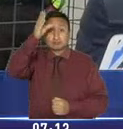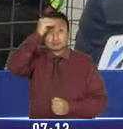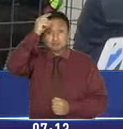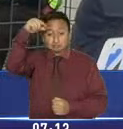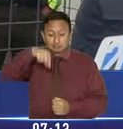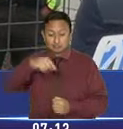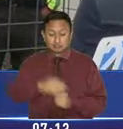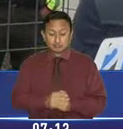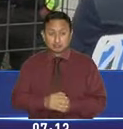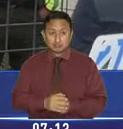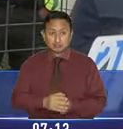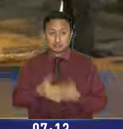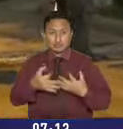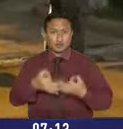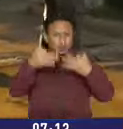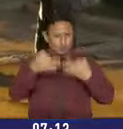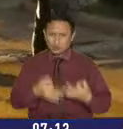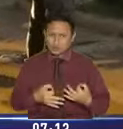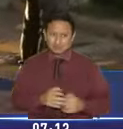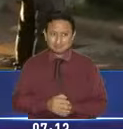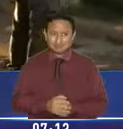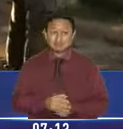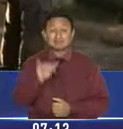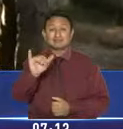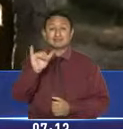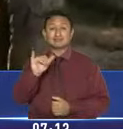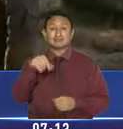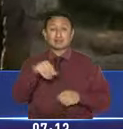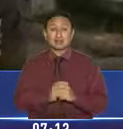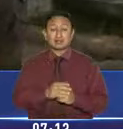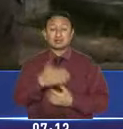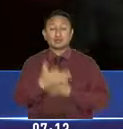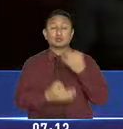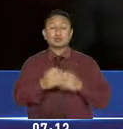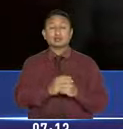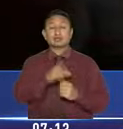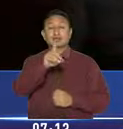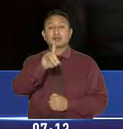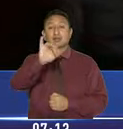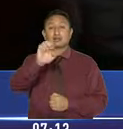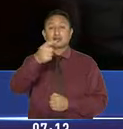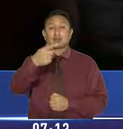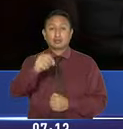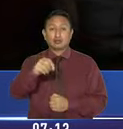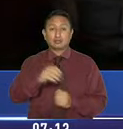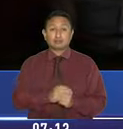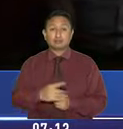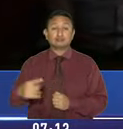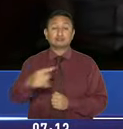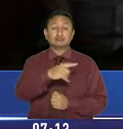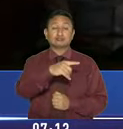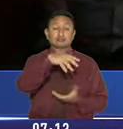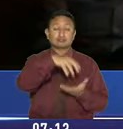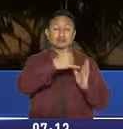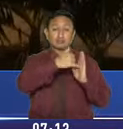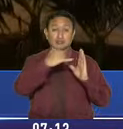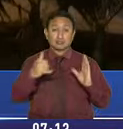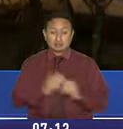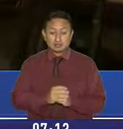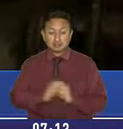del sábado, el juez Diego Moscoso de la Unidad Judicial de Manglar Alto de la provincia de Santa Elena le concedió el recurso de habeas